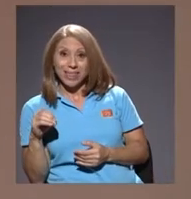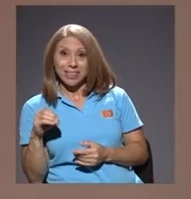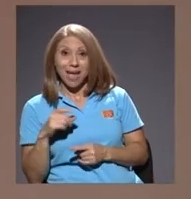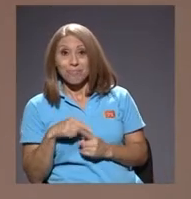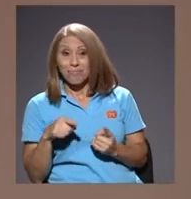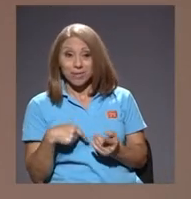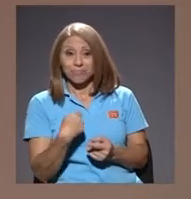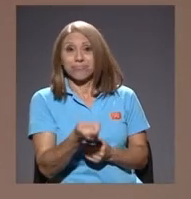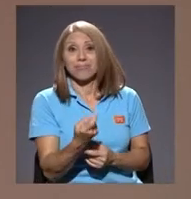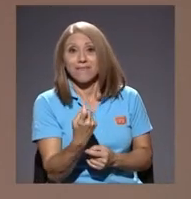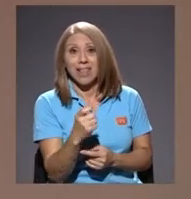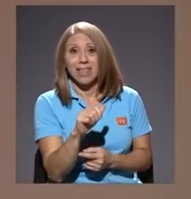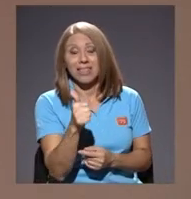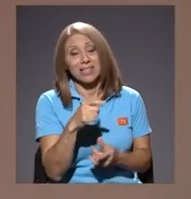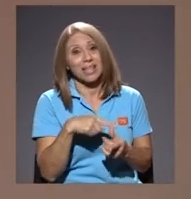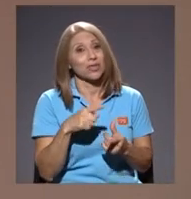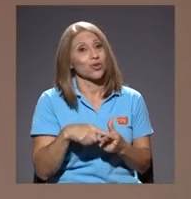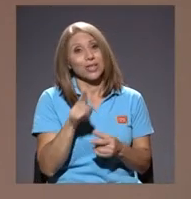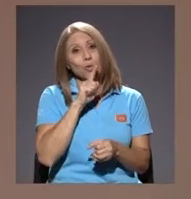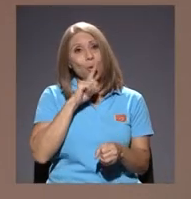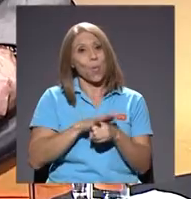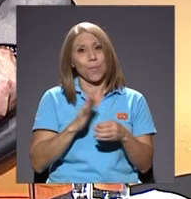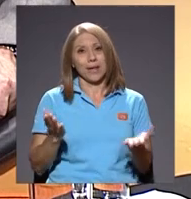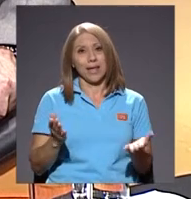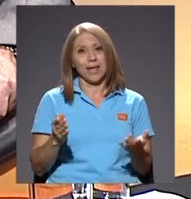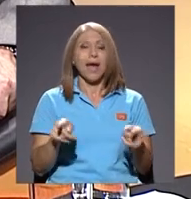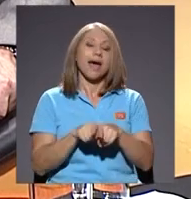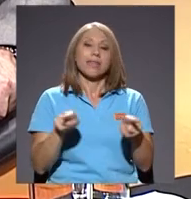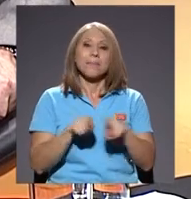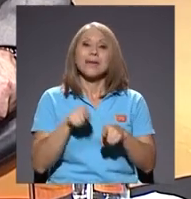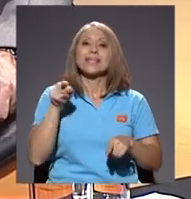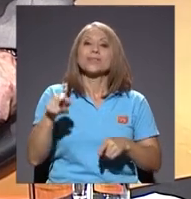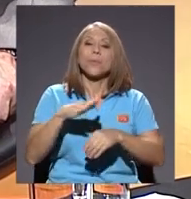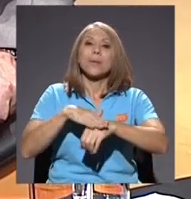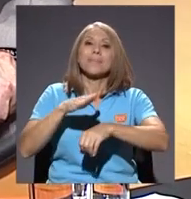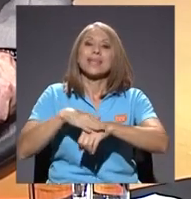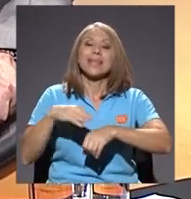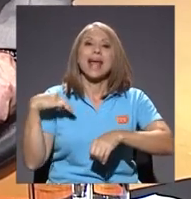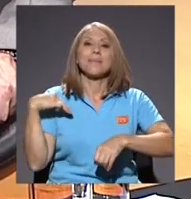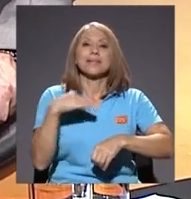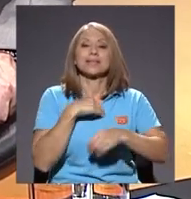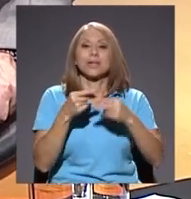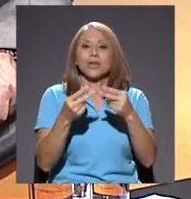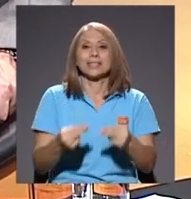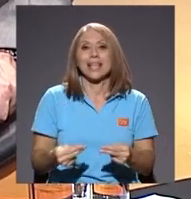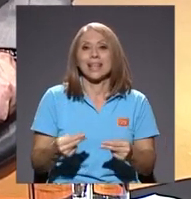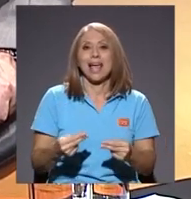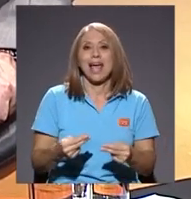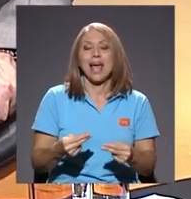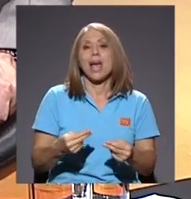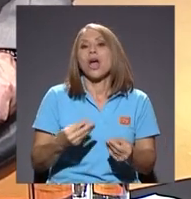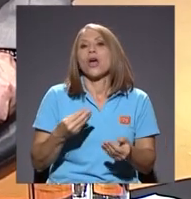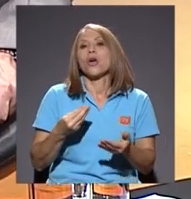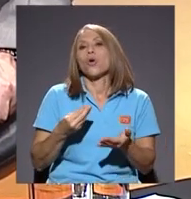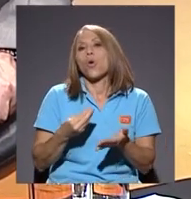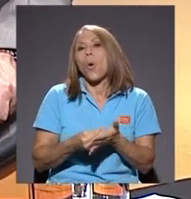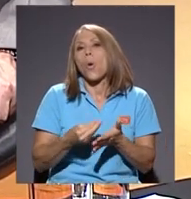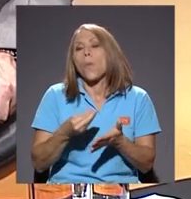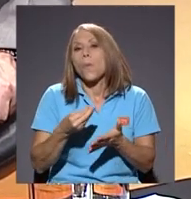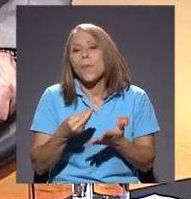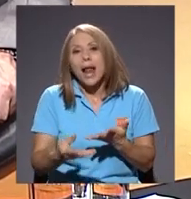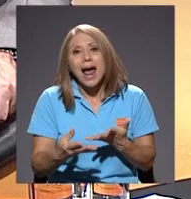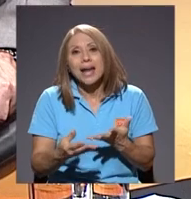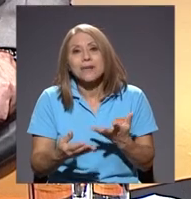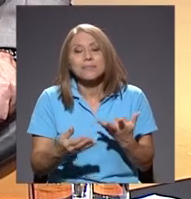eso además le permitiría al ministerio de hacienda comprar aire por un plazo digamos de unos 18 meses para que todos estos pasivos